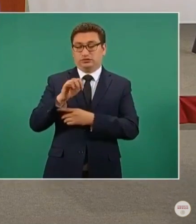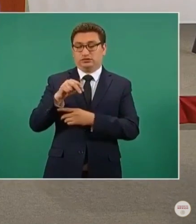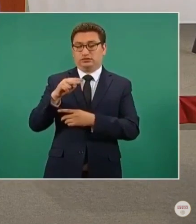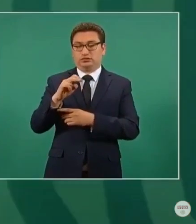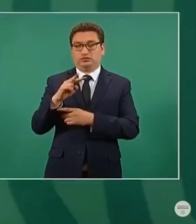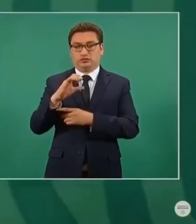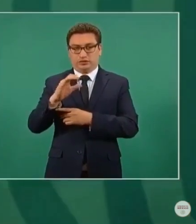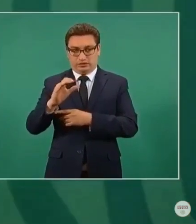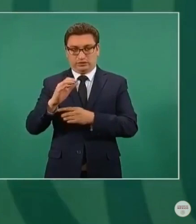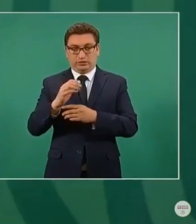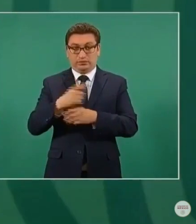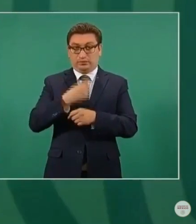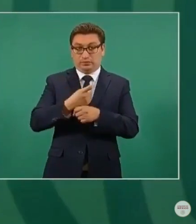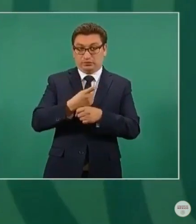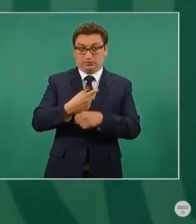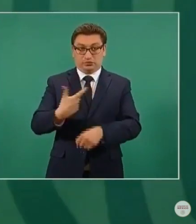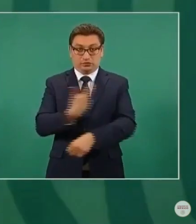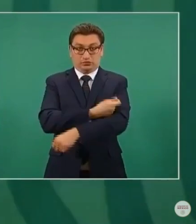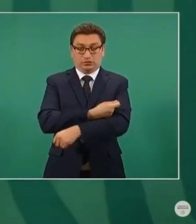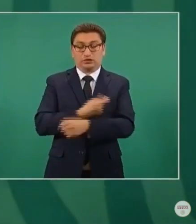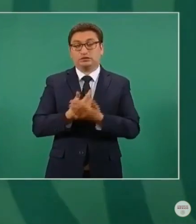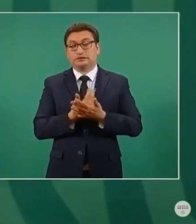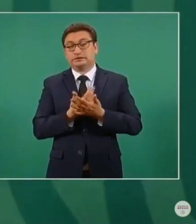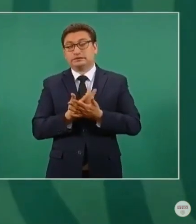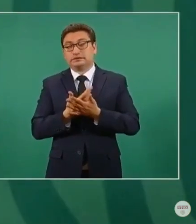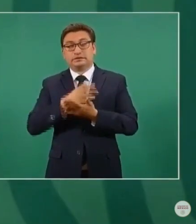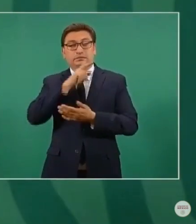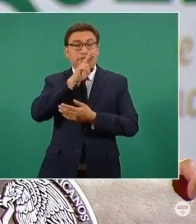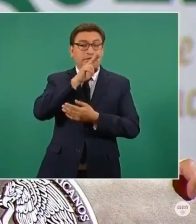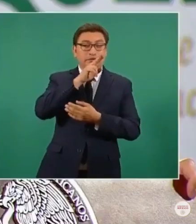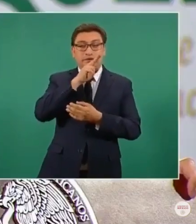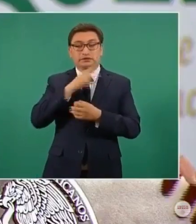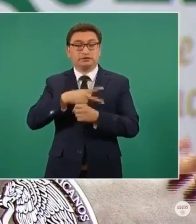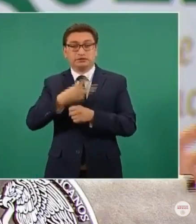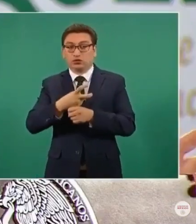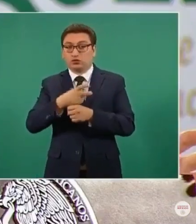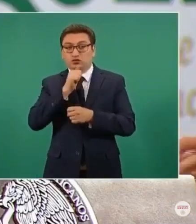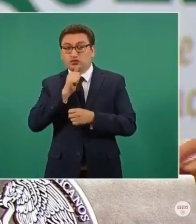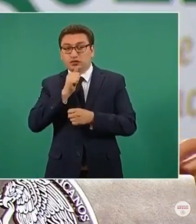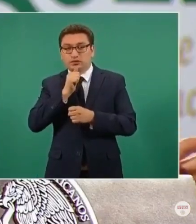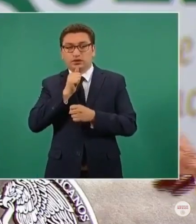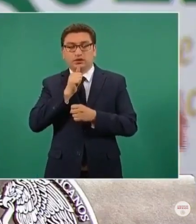y estaban con la preocupación de que todavía no les llegaba su segunda dosis,